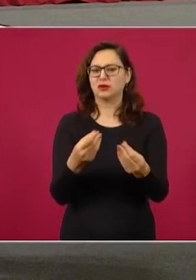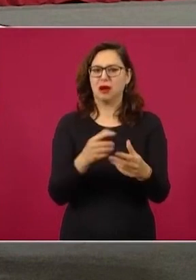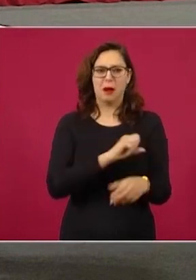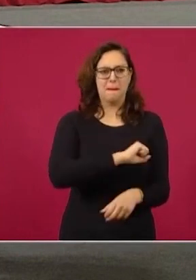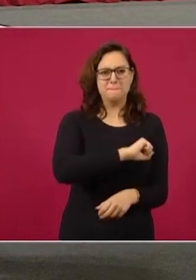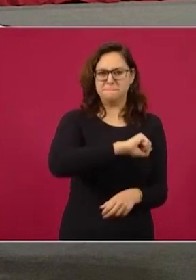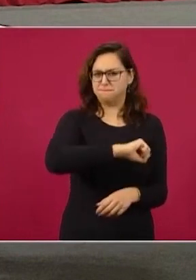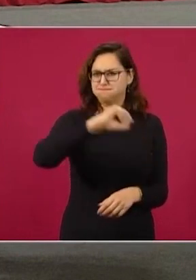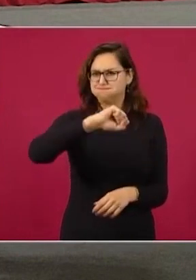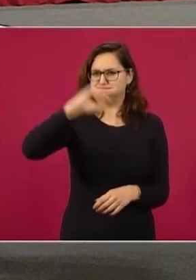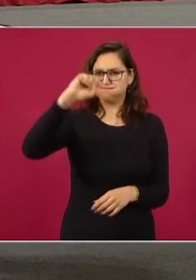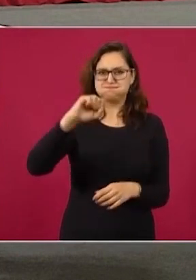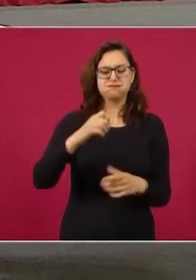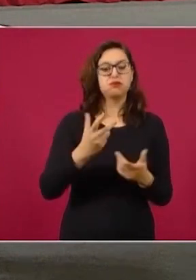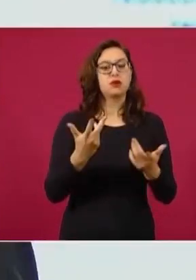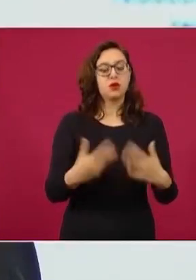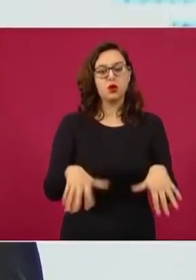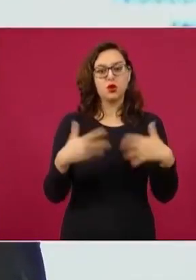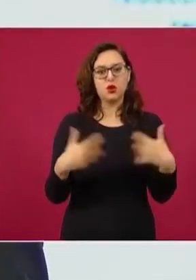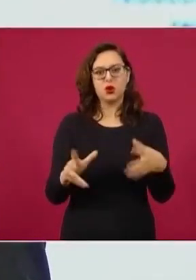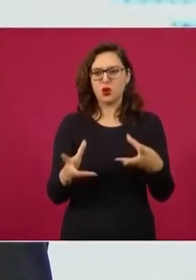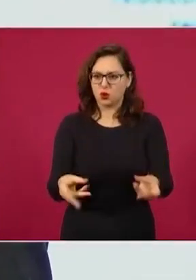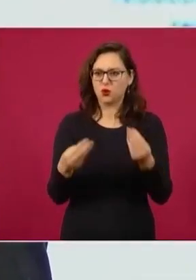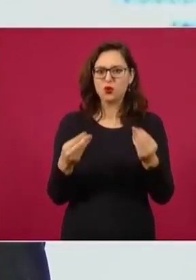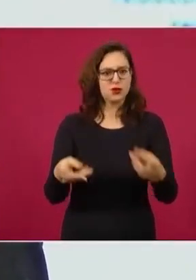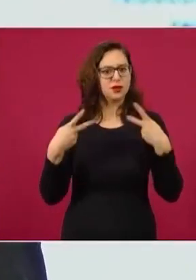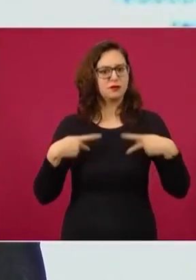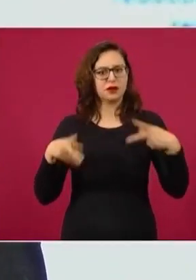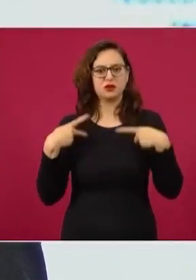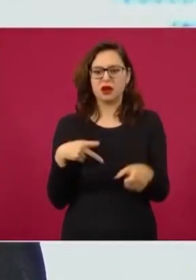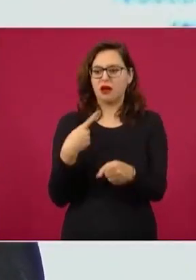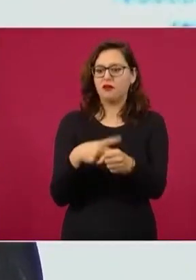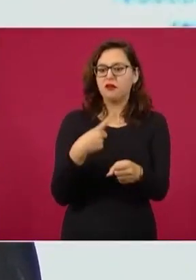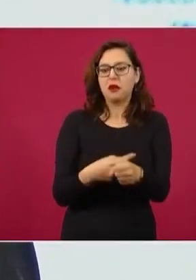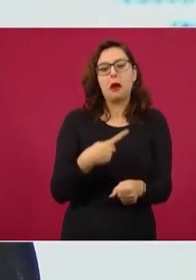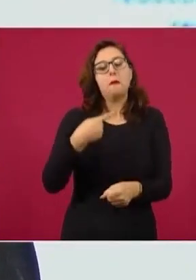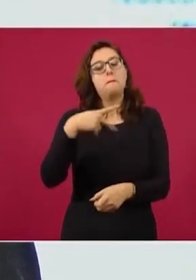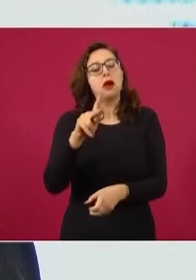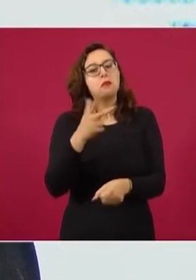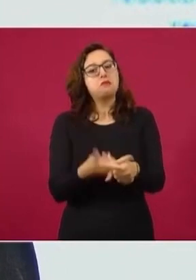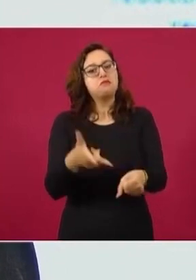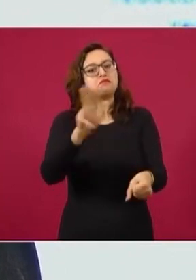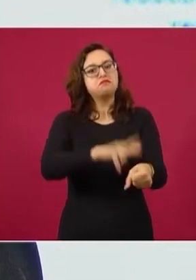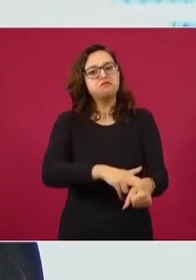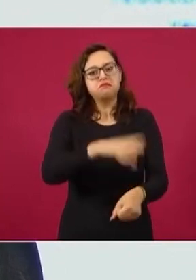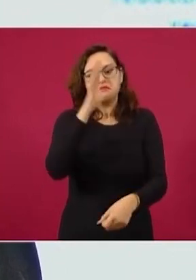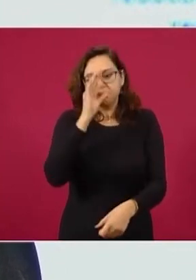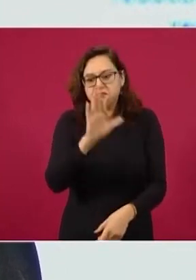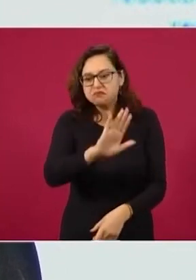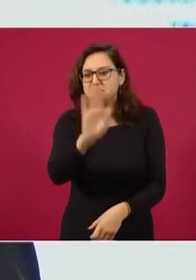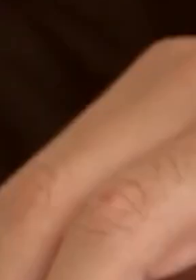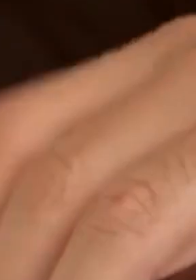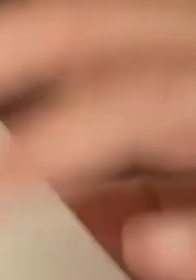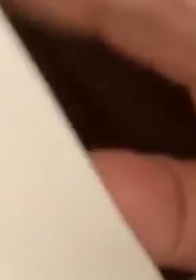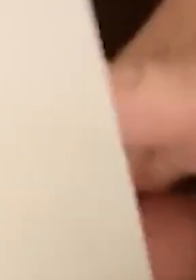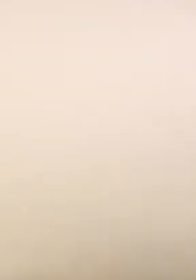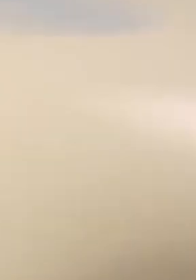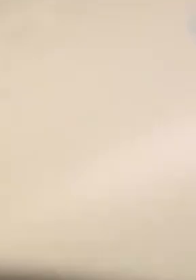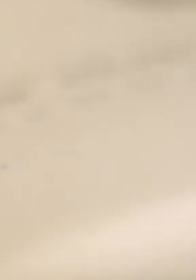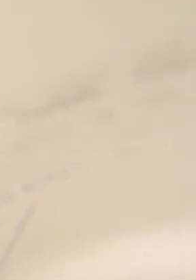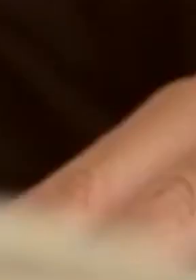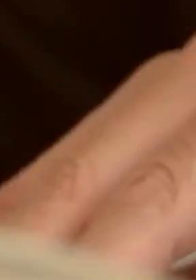y el de tratamiento integral de sobrepeso y obesidad solo por recitar algunos ejemplos